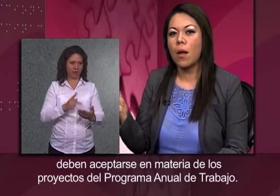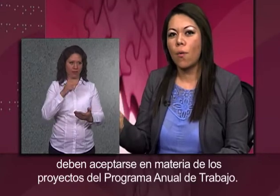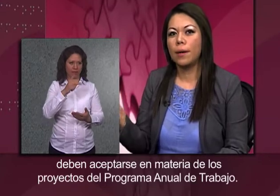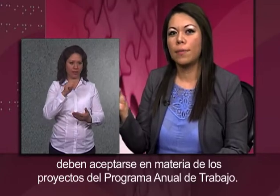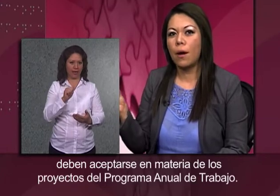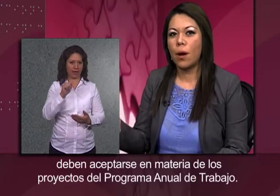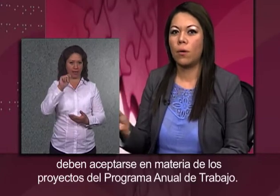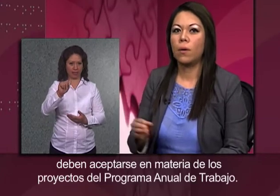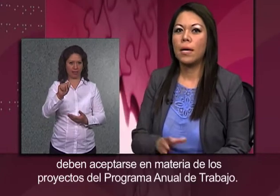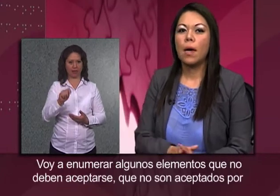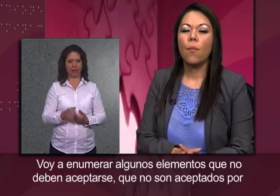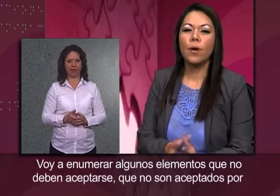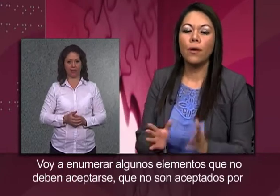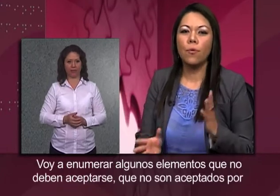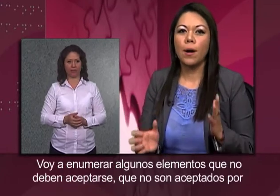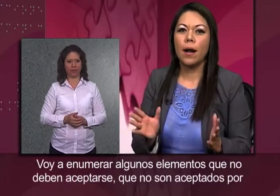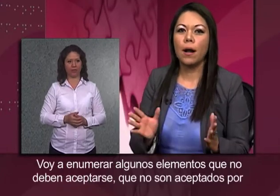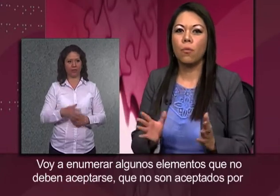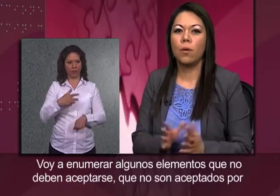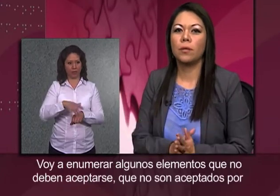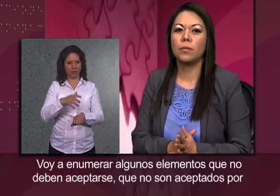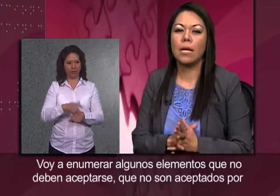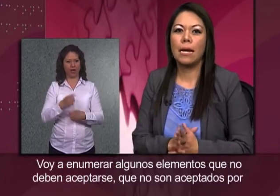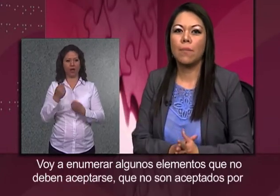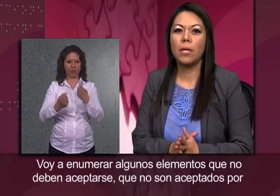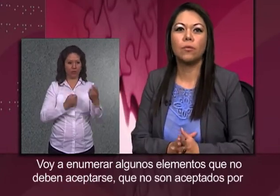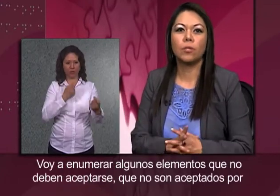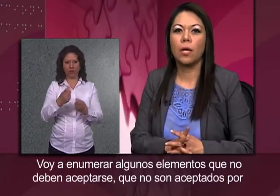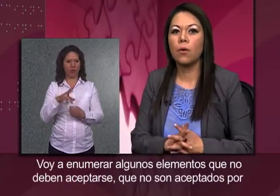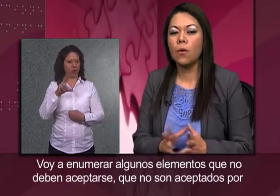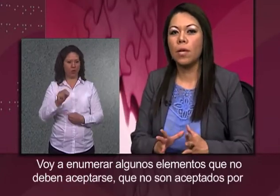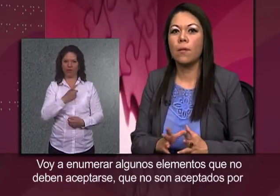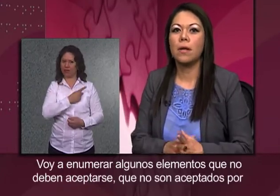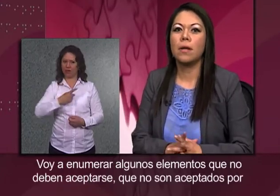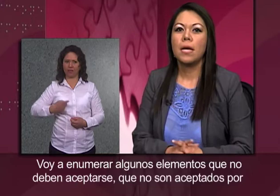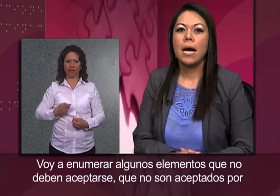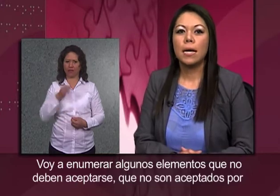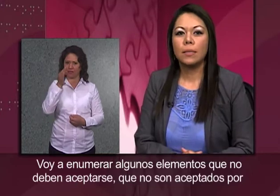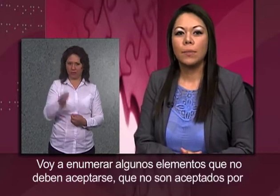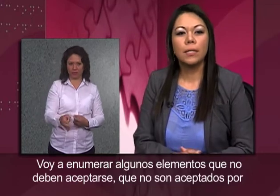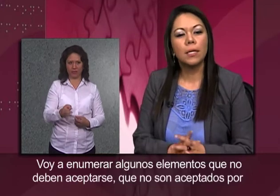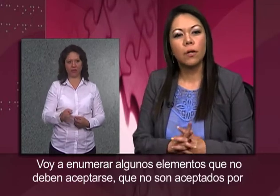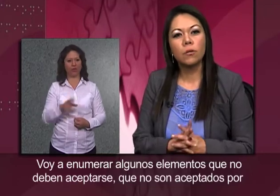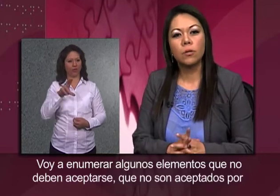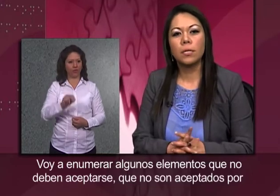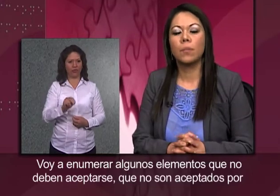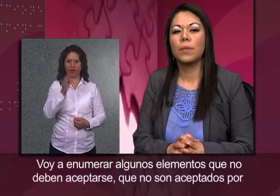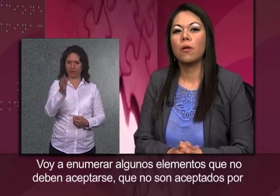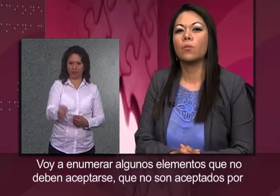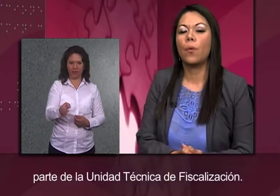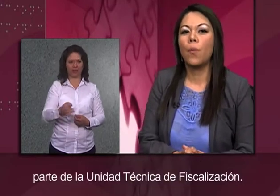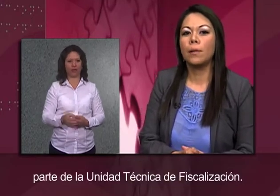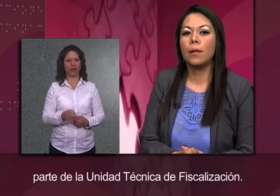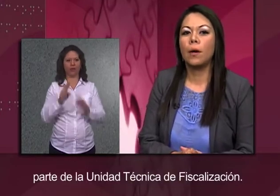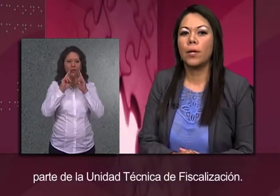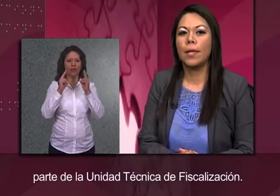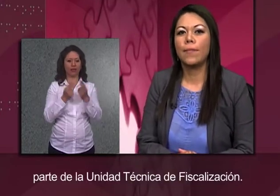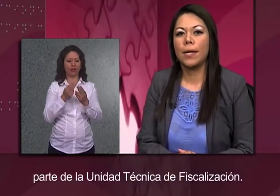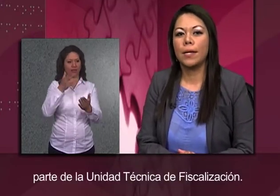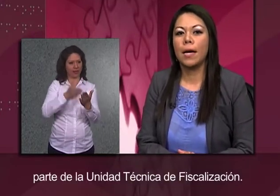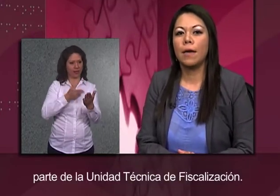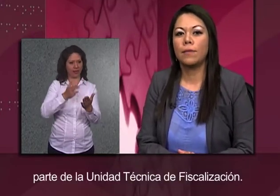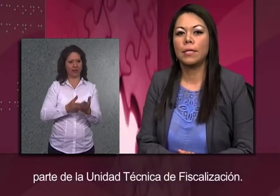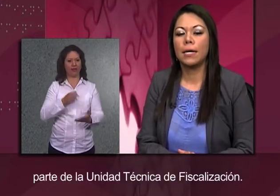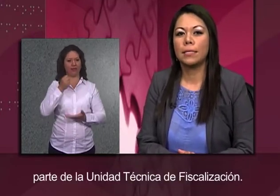anual de trabajo voy a enumerar algunos elementos que no deben aceptarse que no son aceptados por parte de la